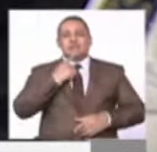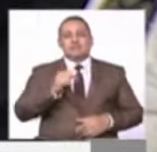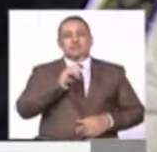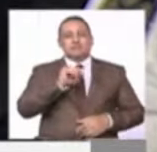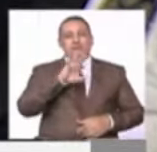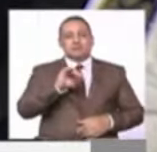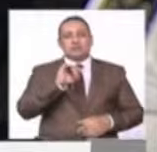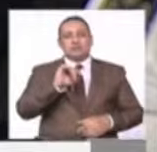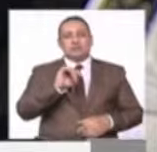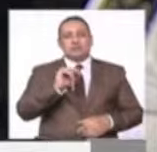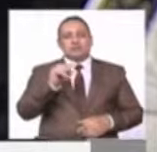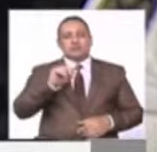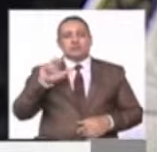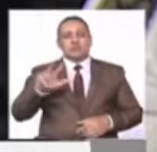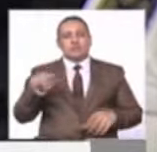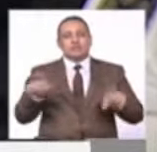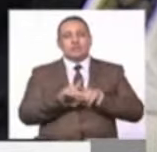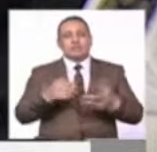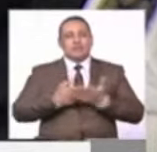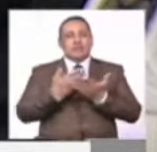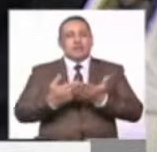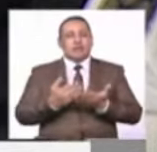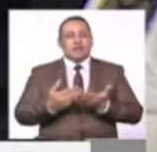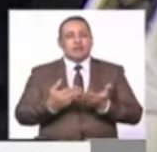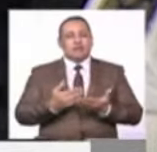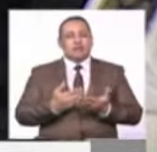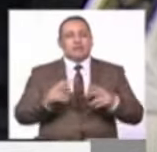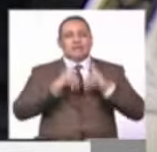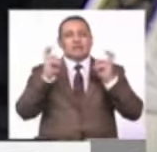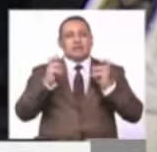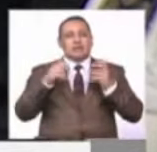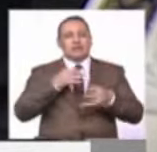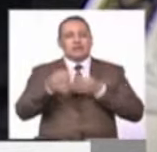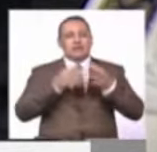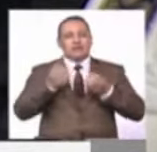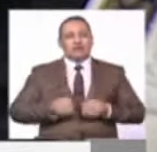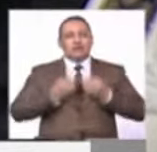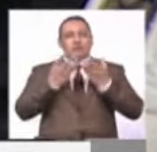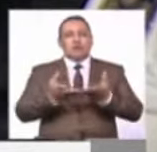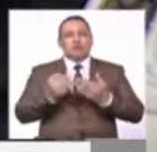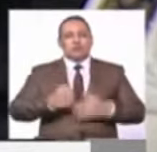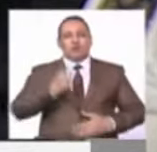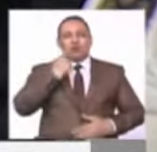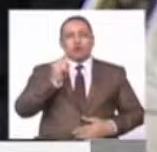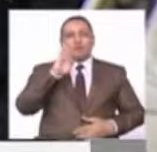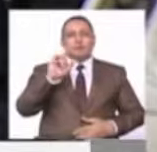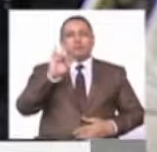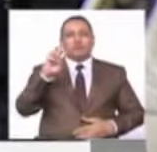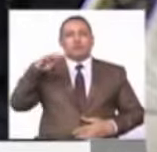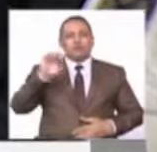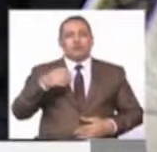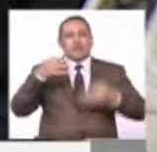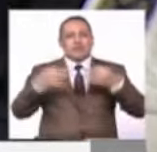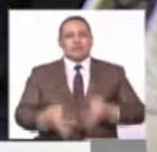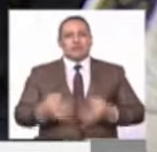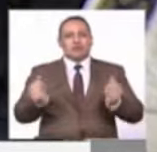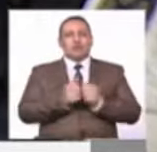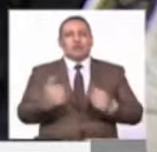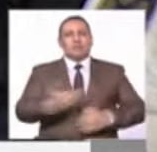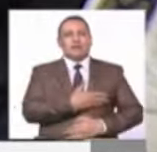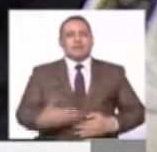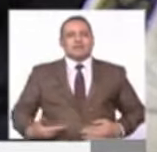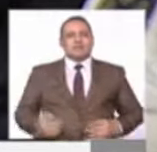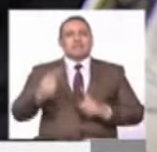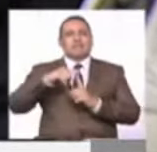156 inciso 3 contenían las bases proclamada por est volume ratificada por el presidente del